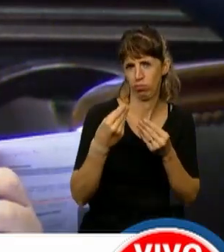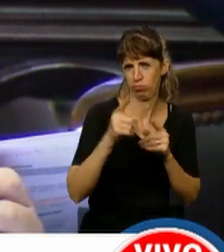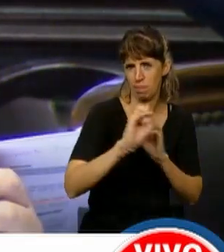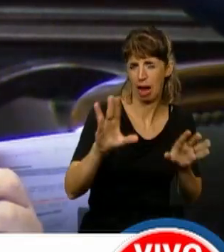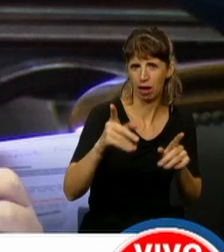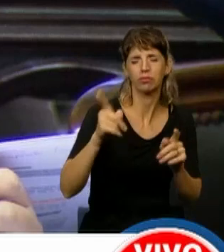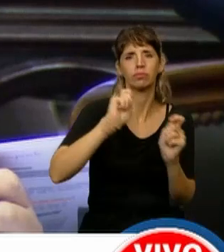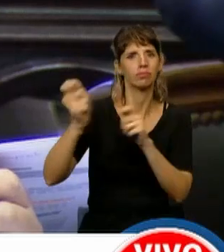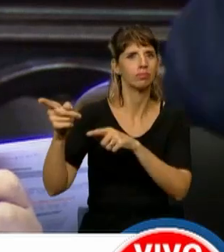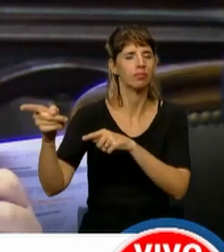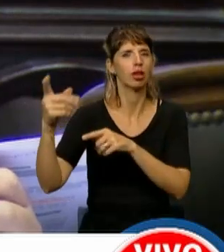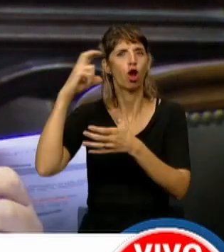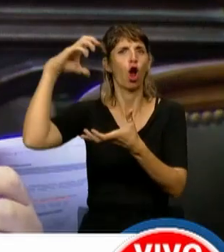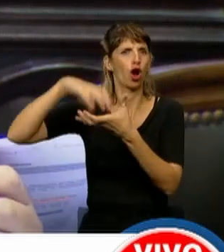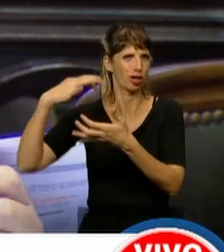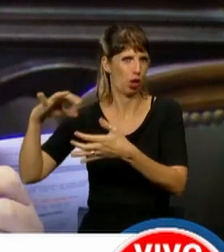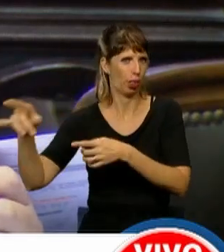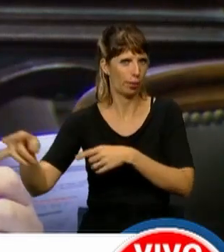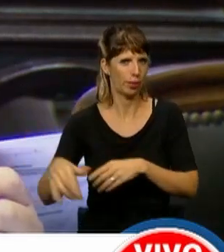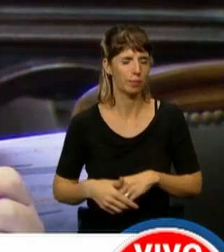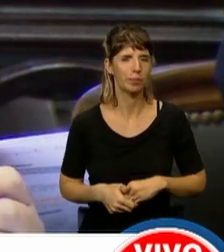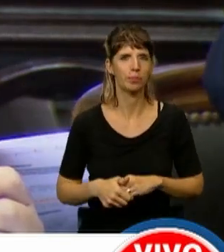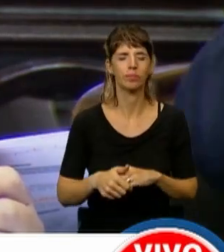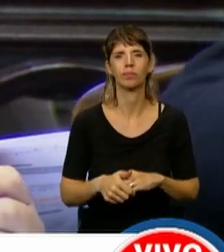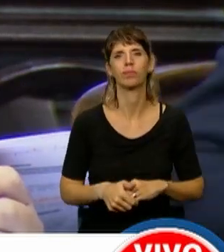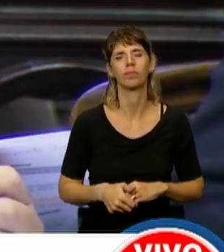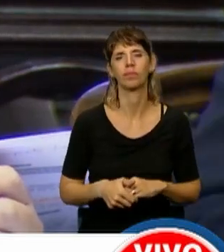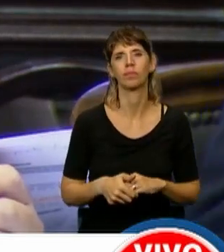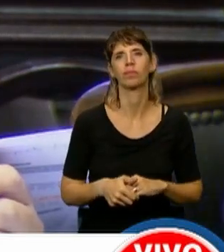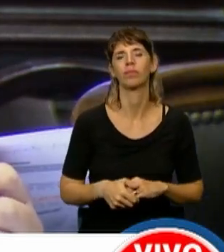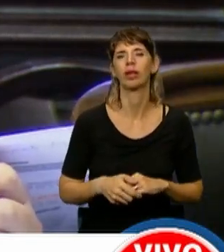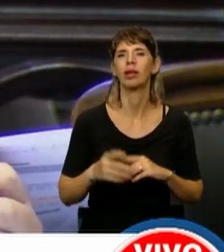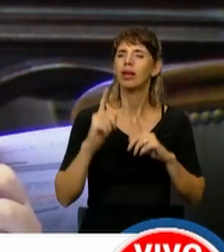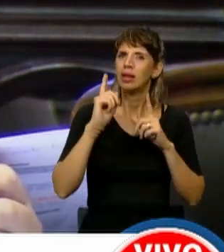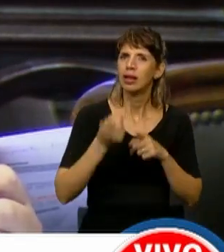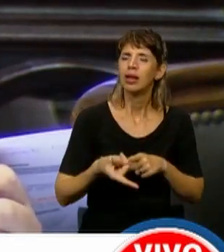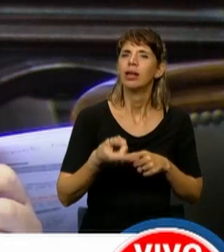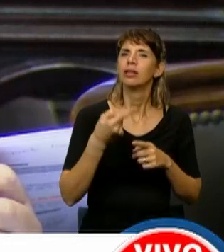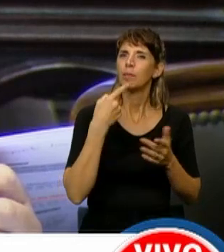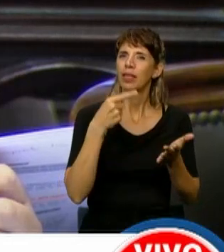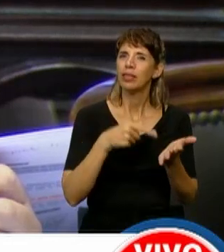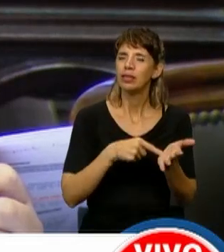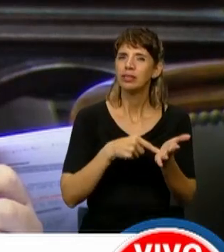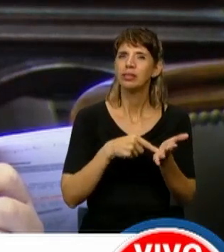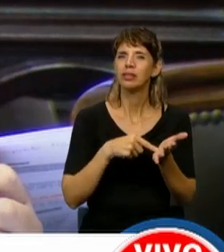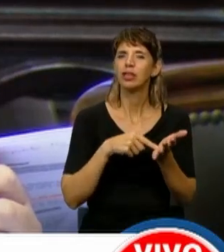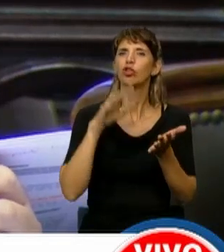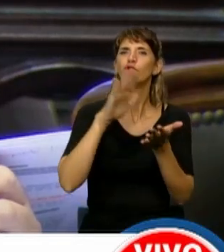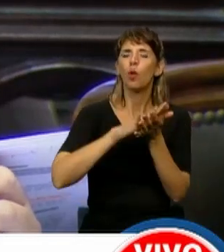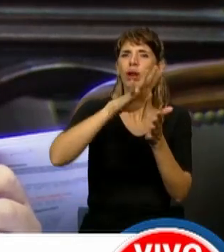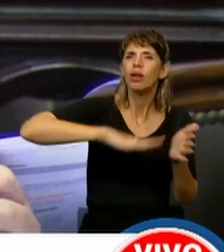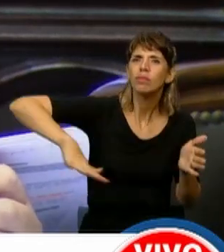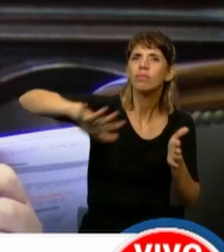Congreso. También se habla de la generación de zona